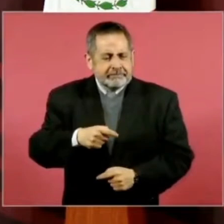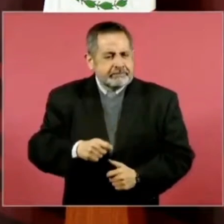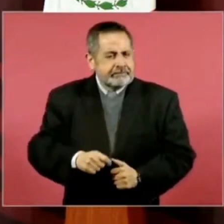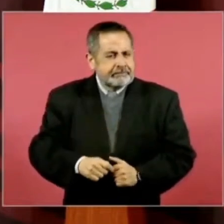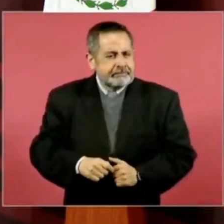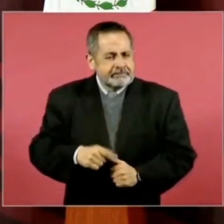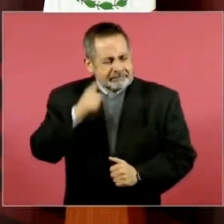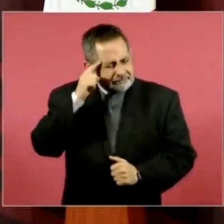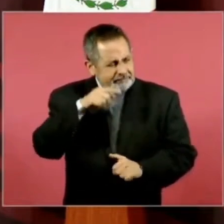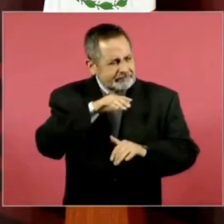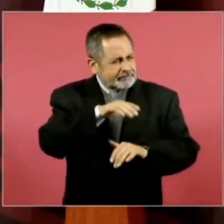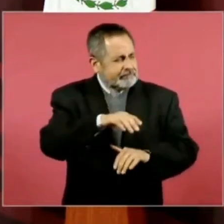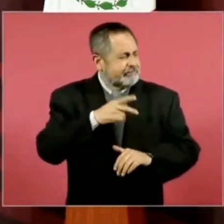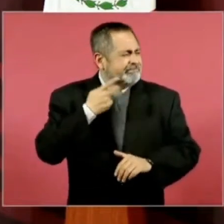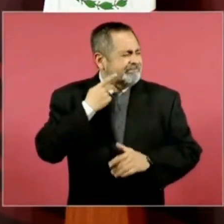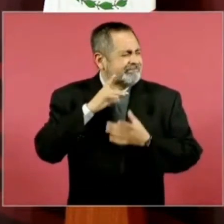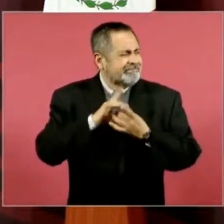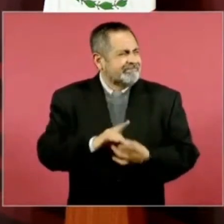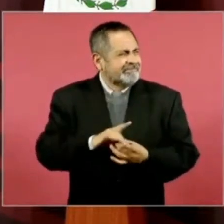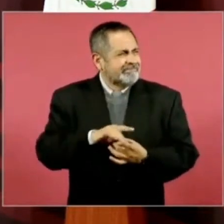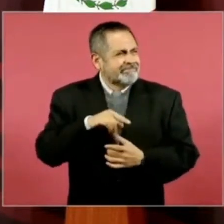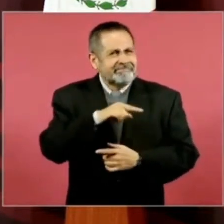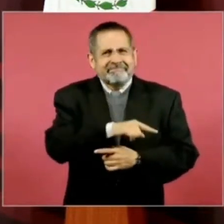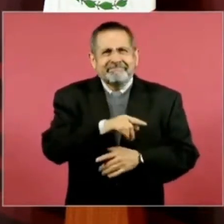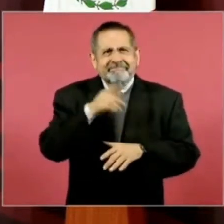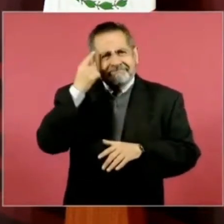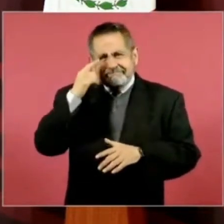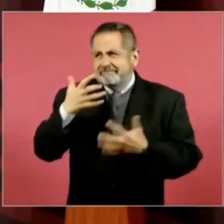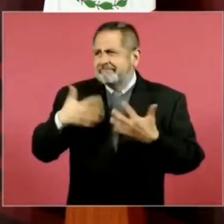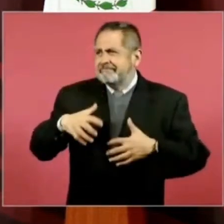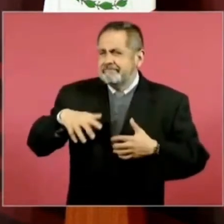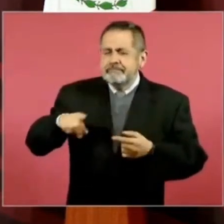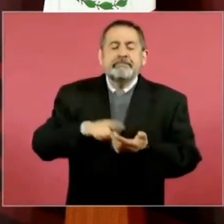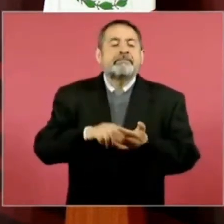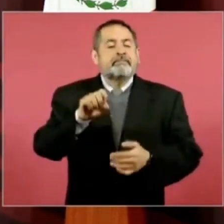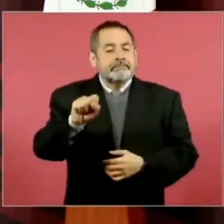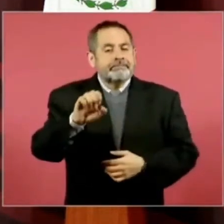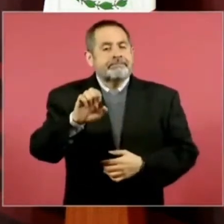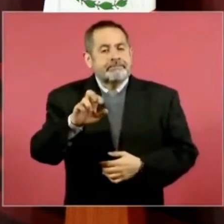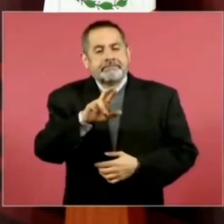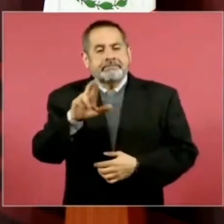el que habló de política industrial, Serra Puche,